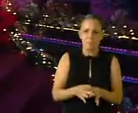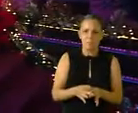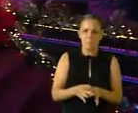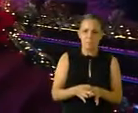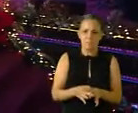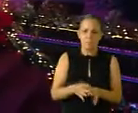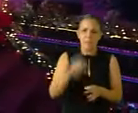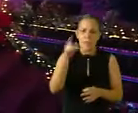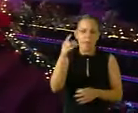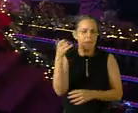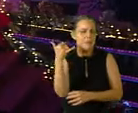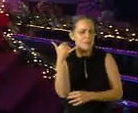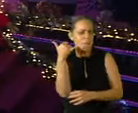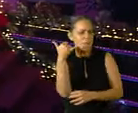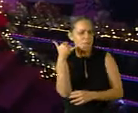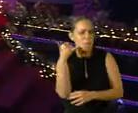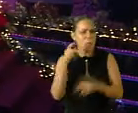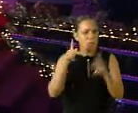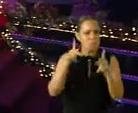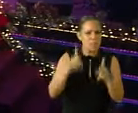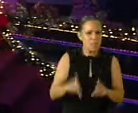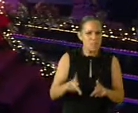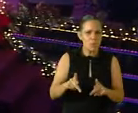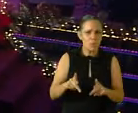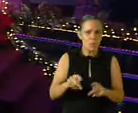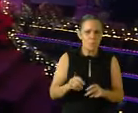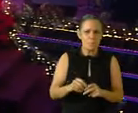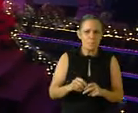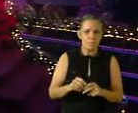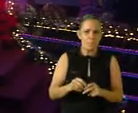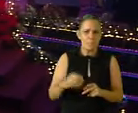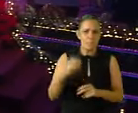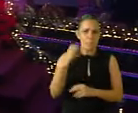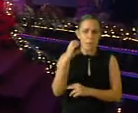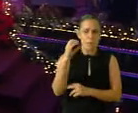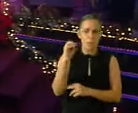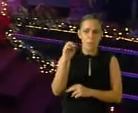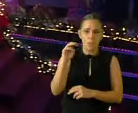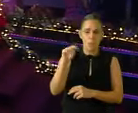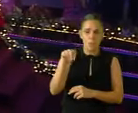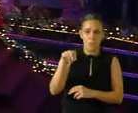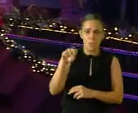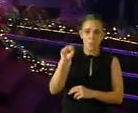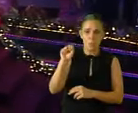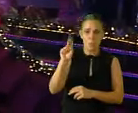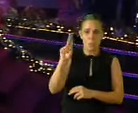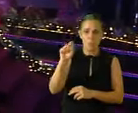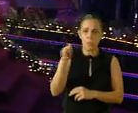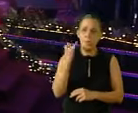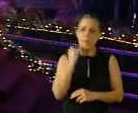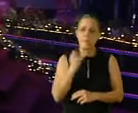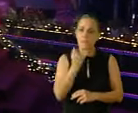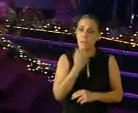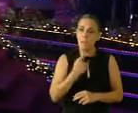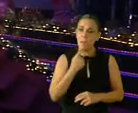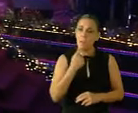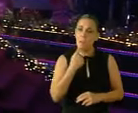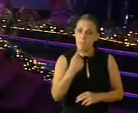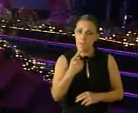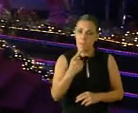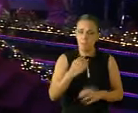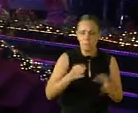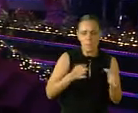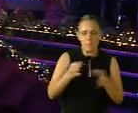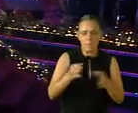tenía que llamar, un cónsul de Israel. Ella se comunicó con él, le explicó la situación y él